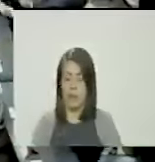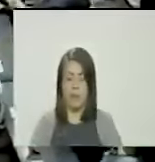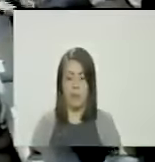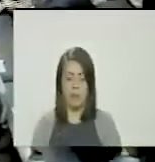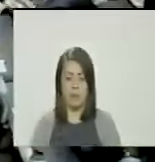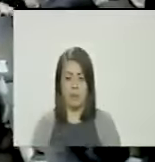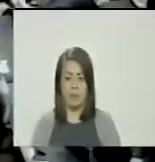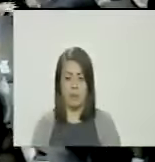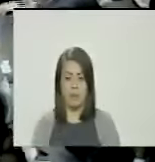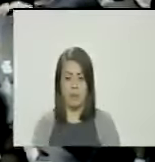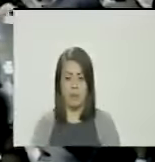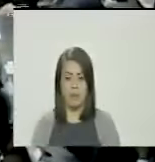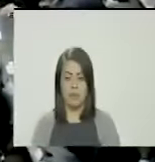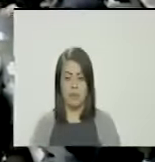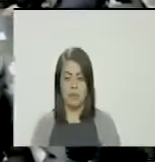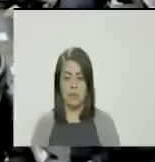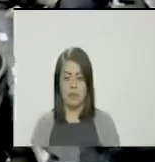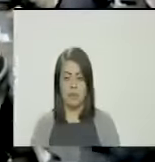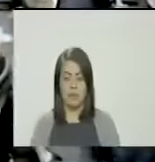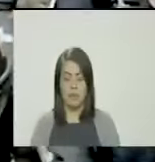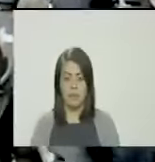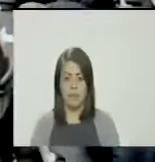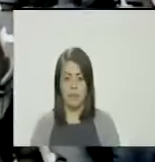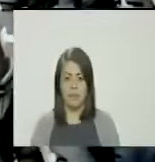Bolivariana de Venezuela.